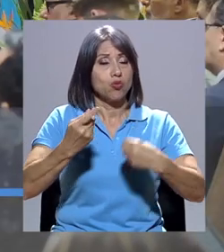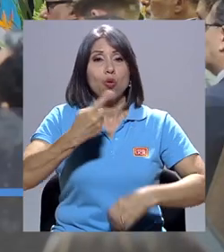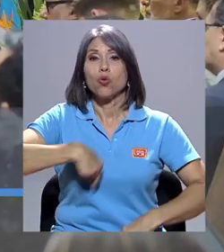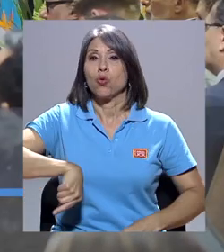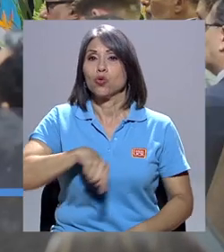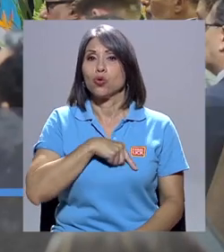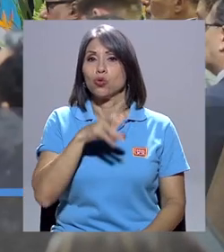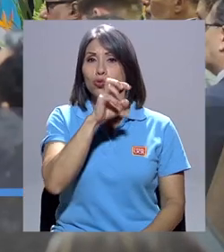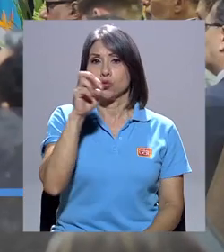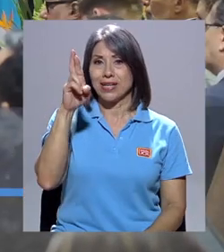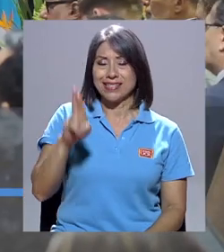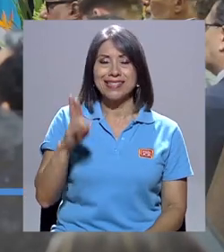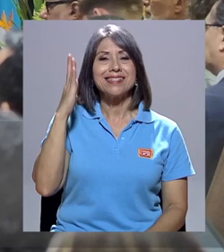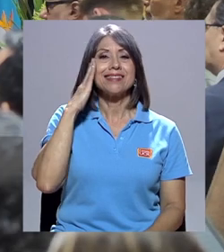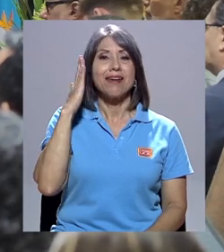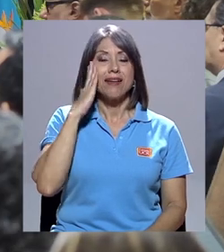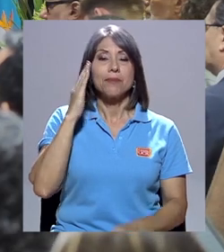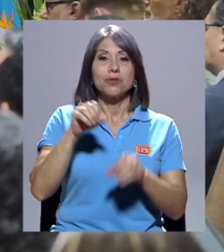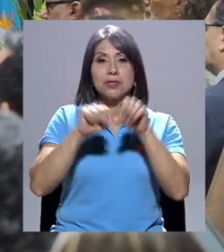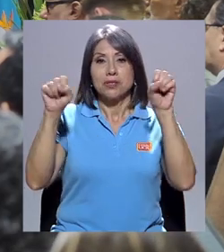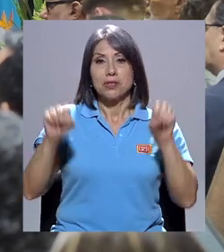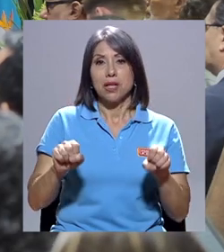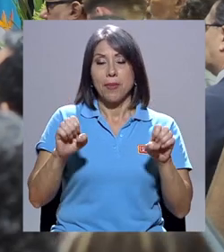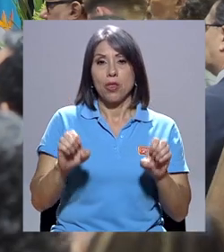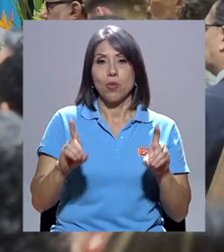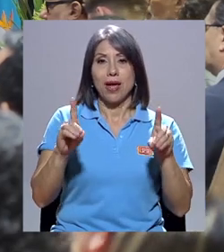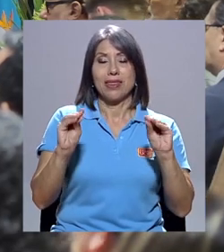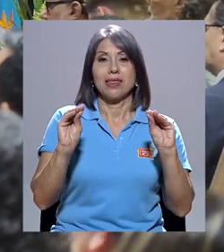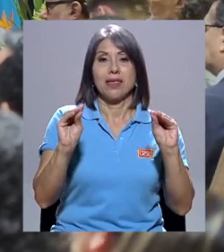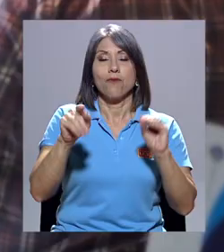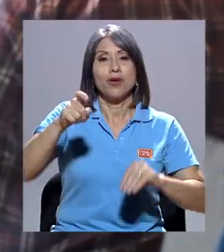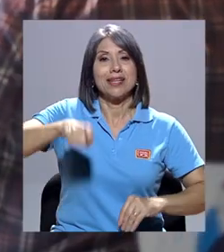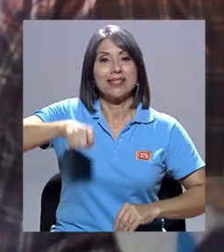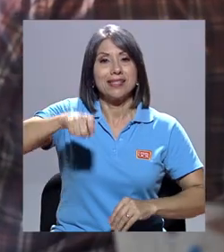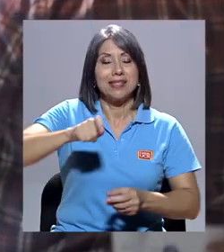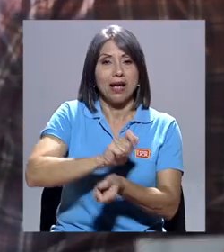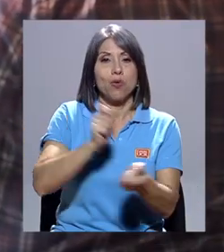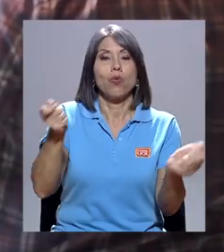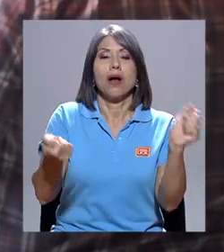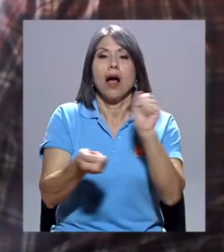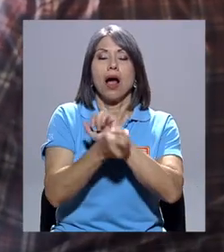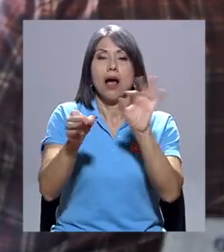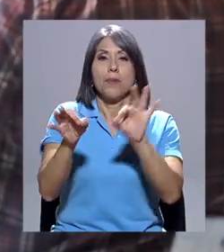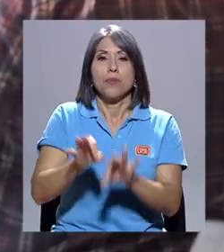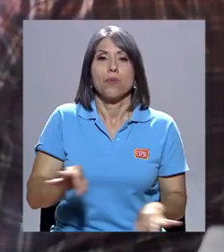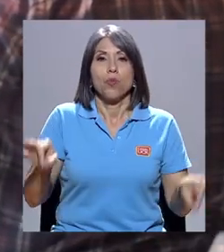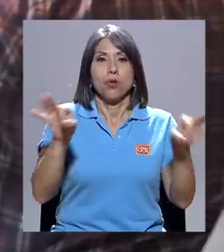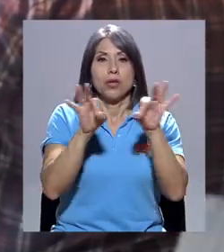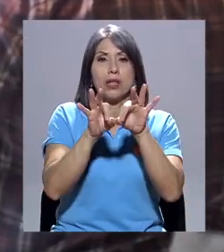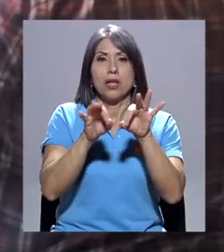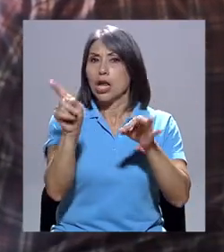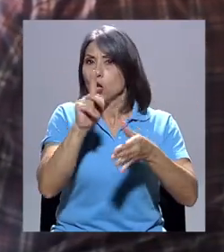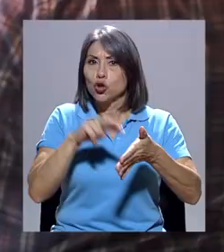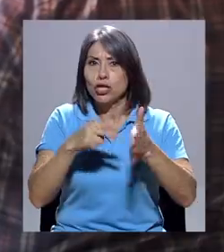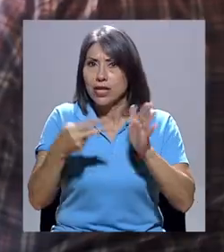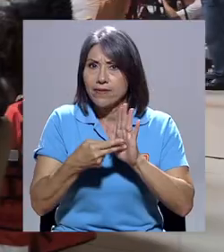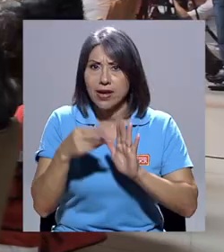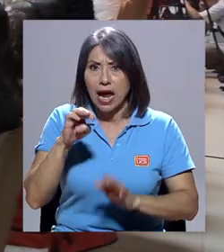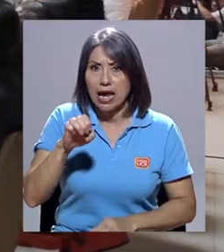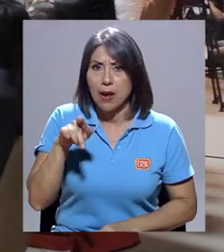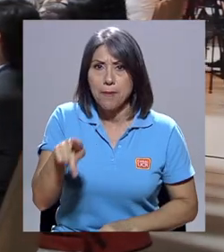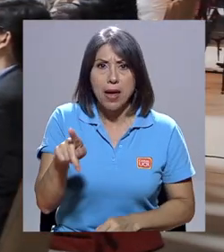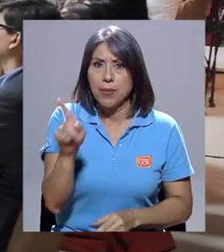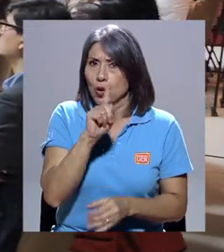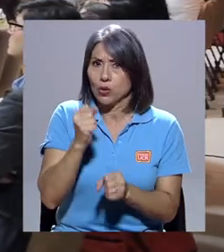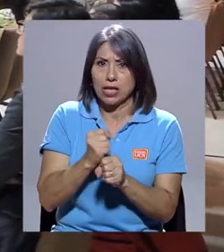costarricenses sabemos que el sistema educativo necesita este un cambio importante no quiero decir que el ministerio ocacion no esté haciendo